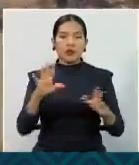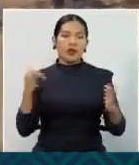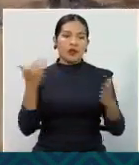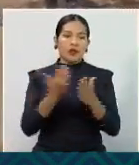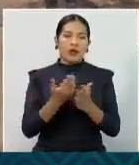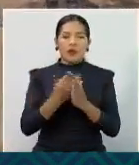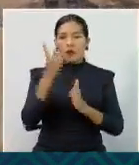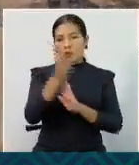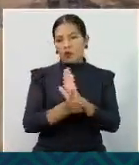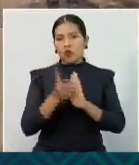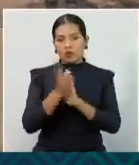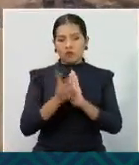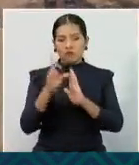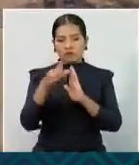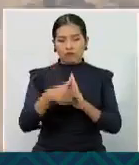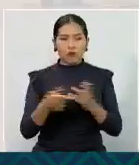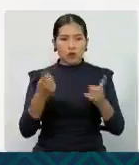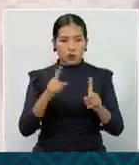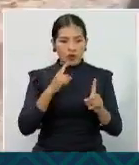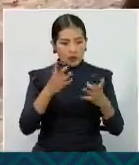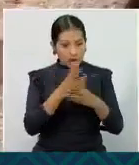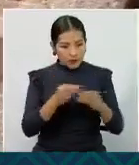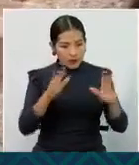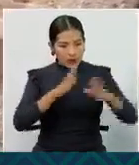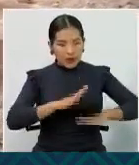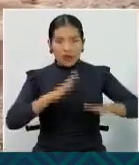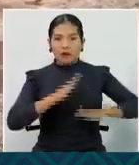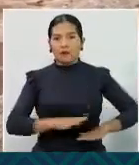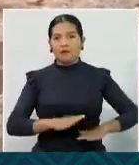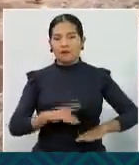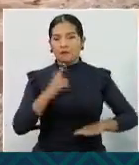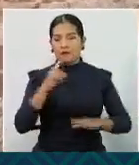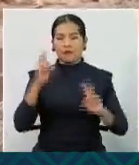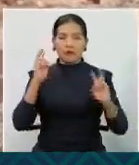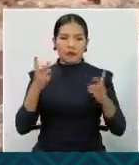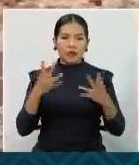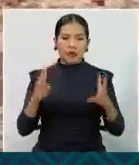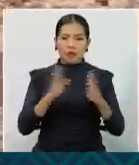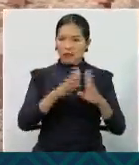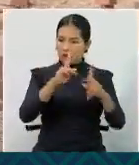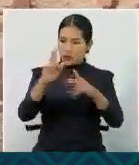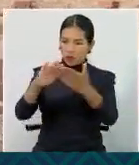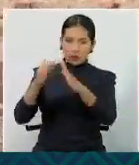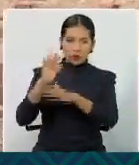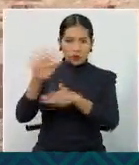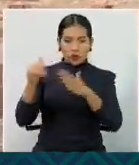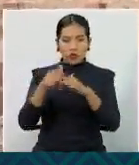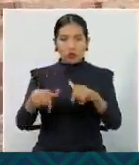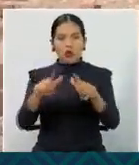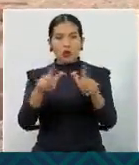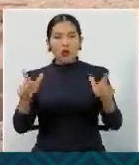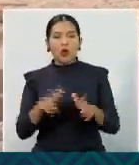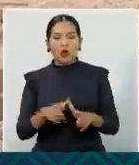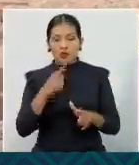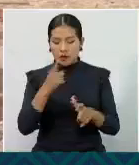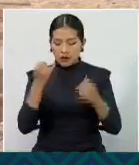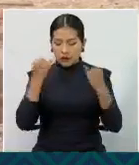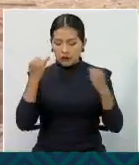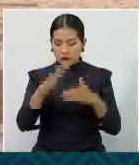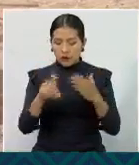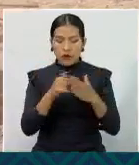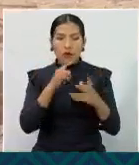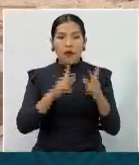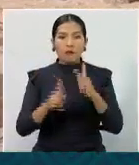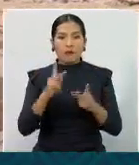2 horas después para apaciguar el momento. De acuerdo a la versión que mantienen los comunarios del sector, las personas que